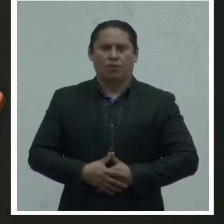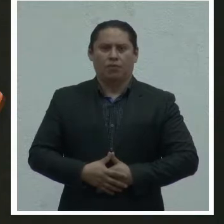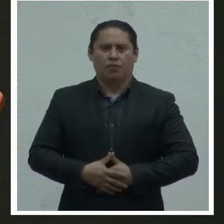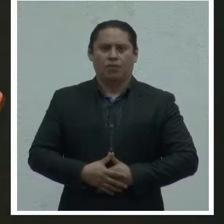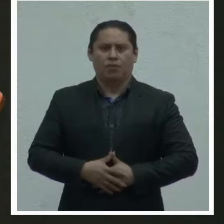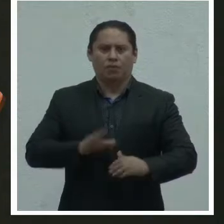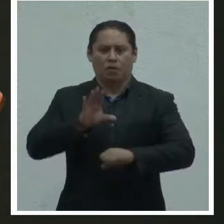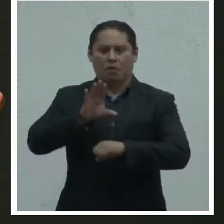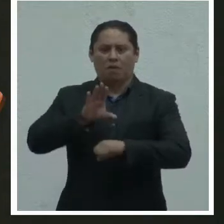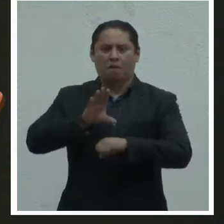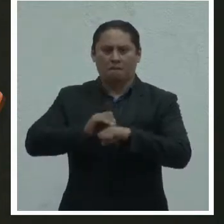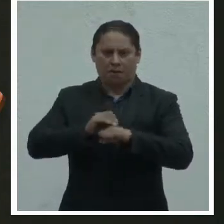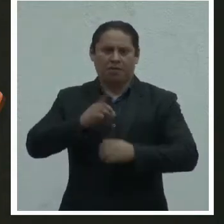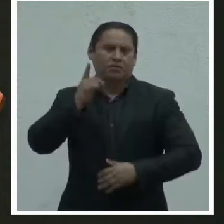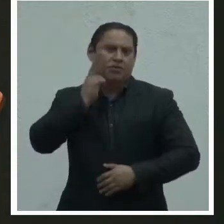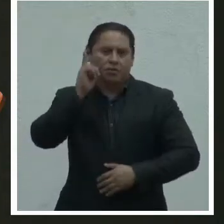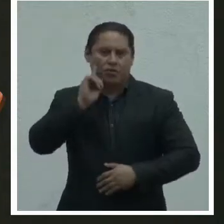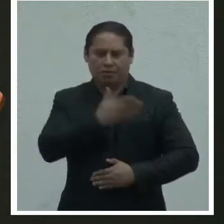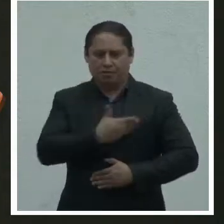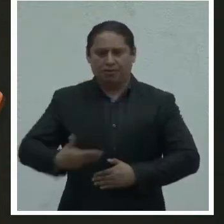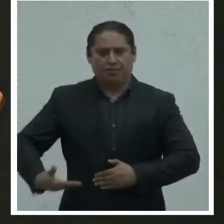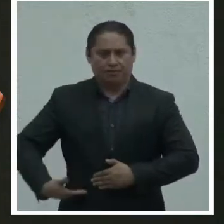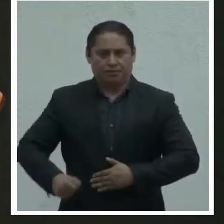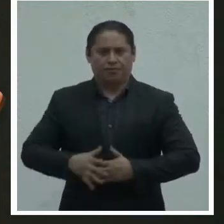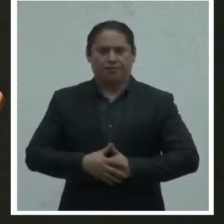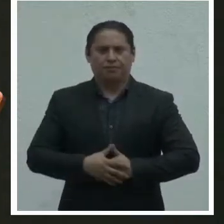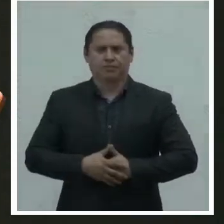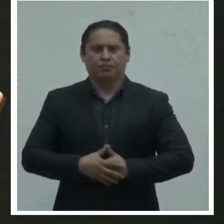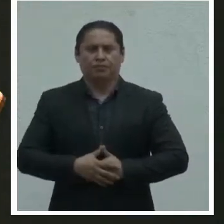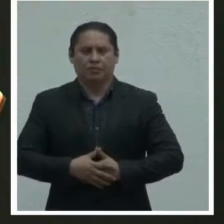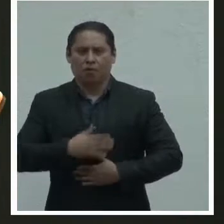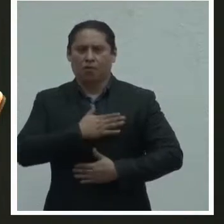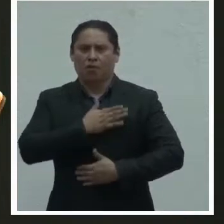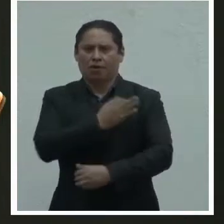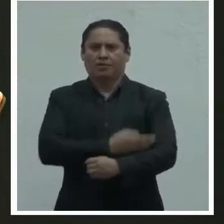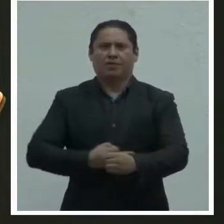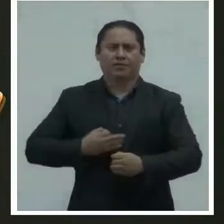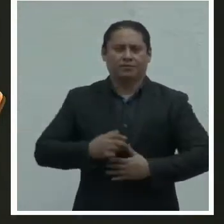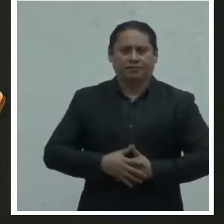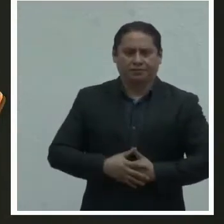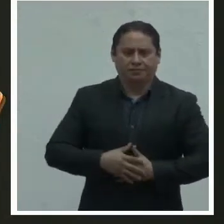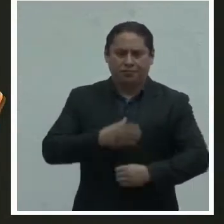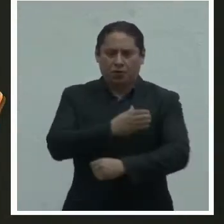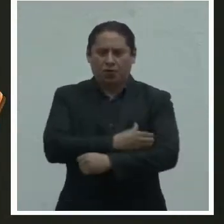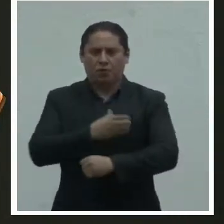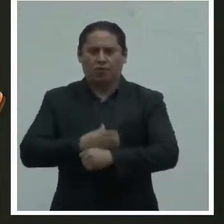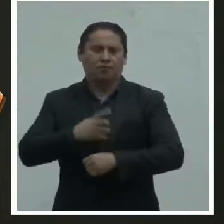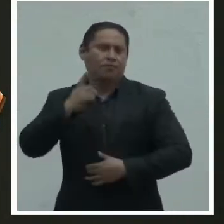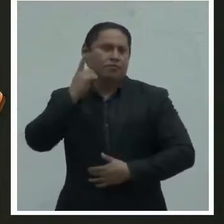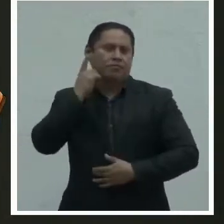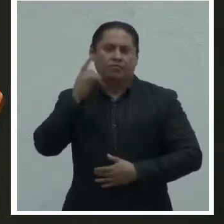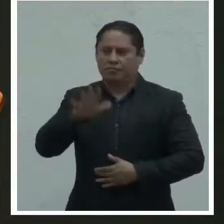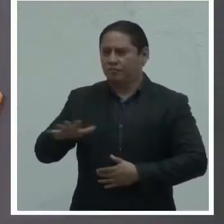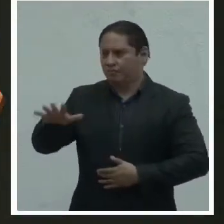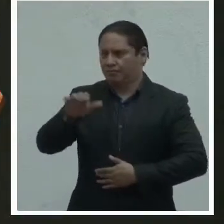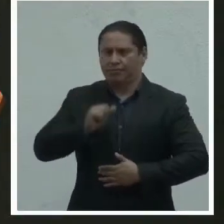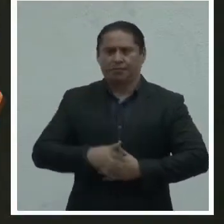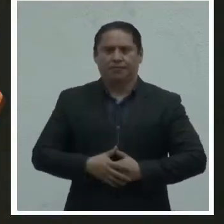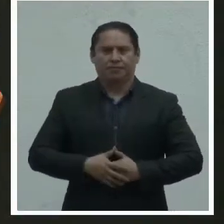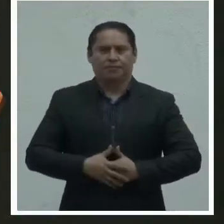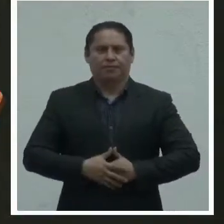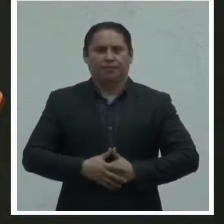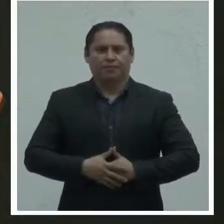Con su venia, diputada presidenta. Muy buenas tardes, compañeras y compañeros